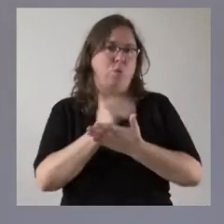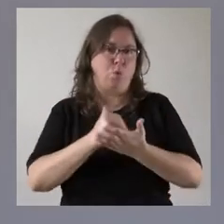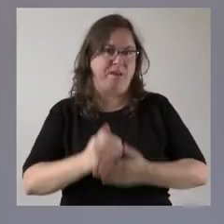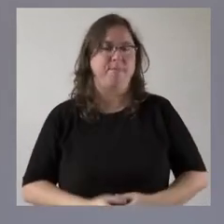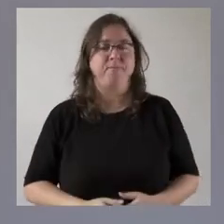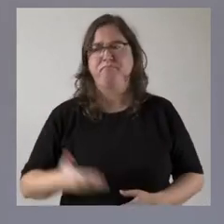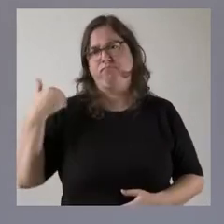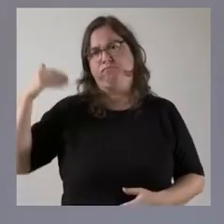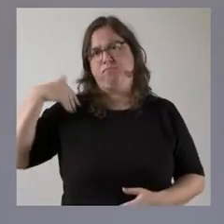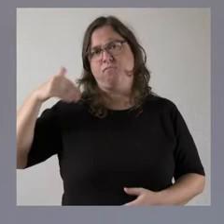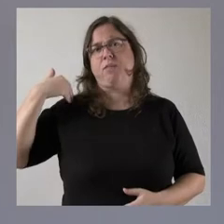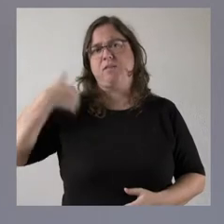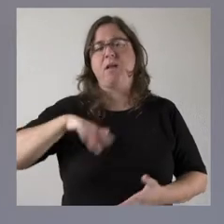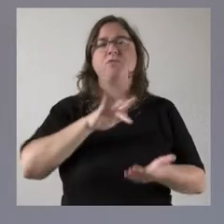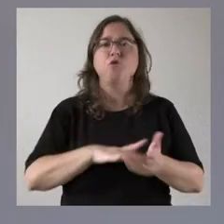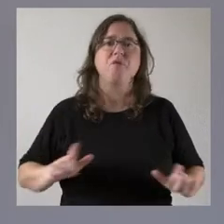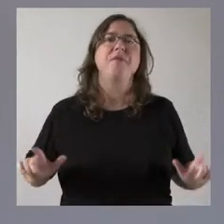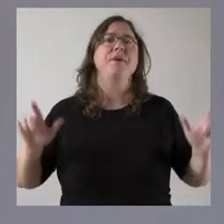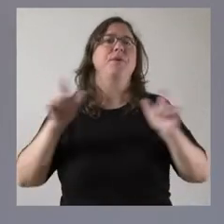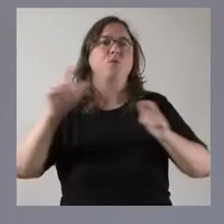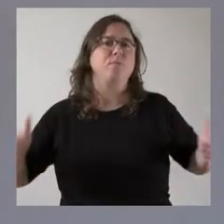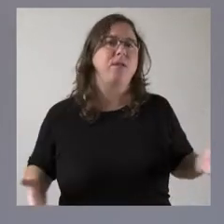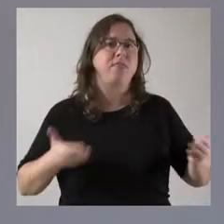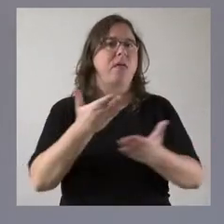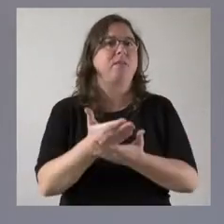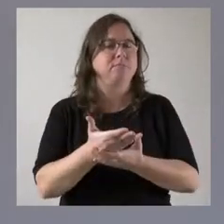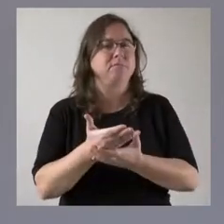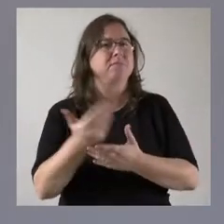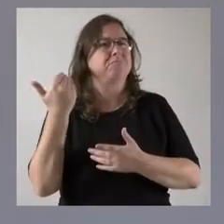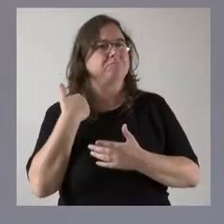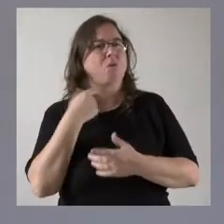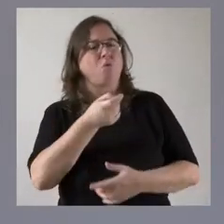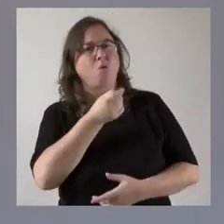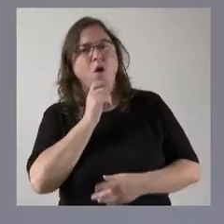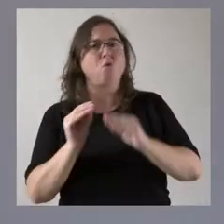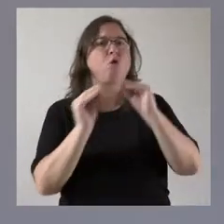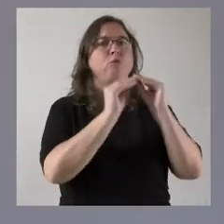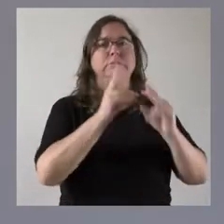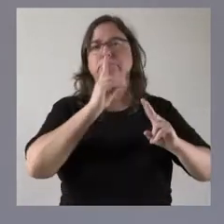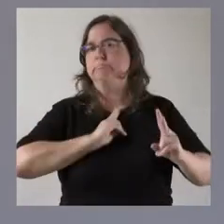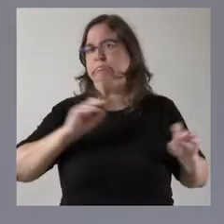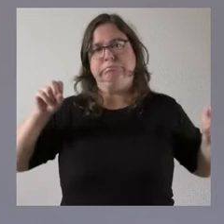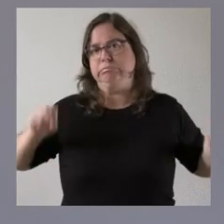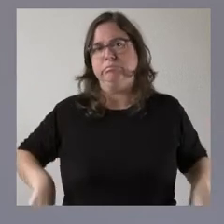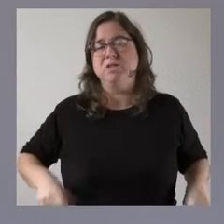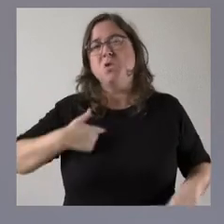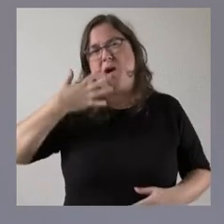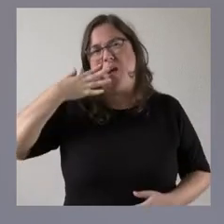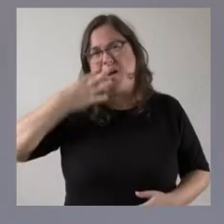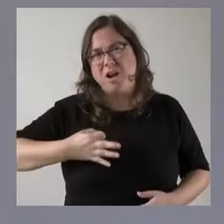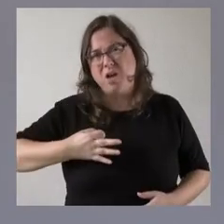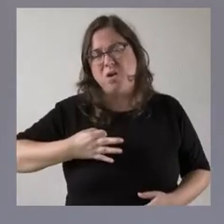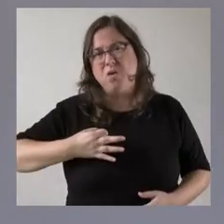que tuvimos esa reunión que planteábamos cuál era esa posición común y no hemos tenido respuesta al parte del gobierno creo recordar además